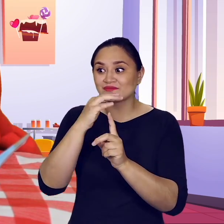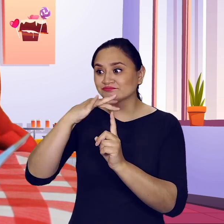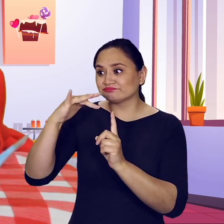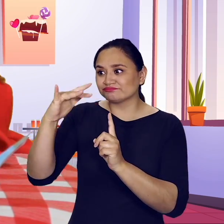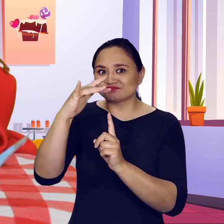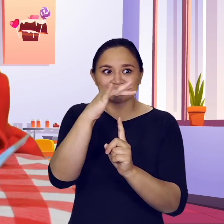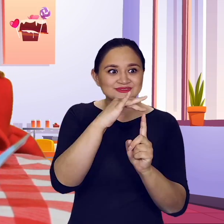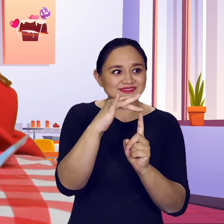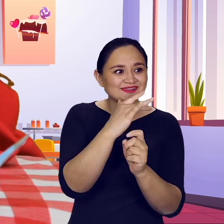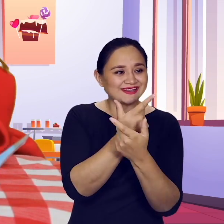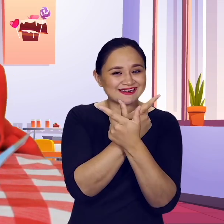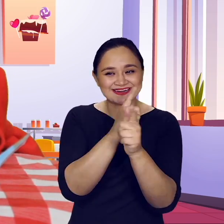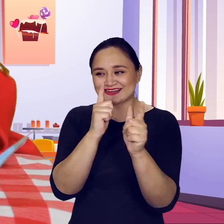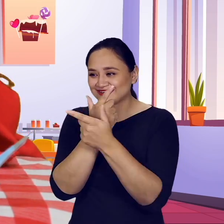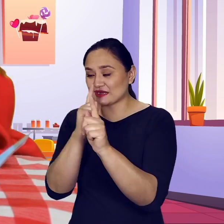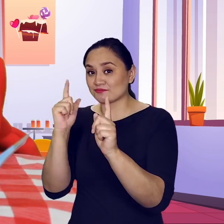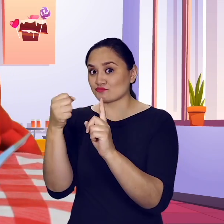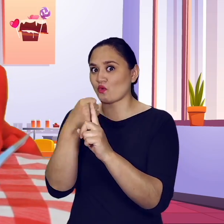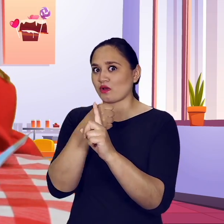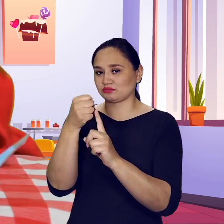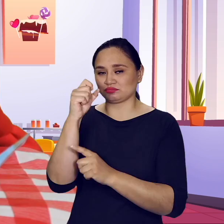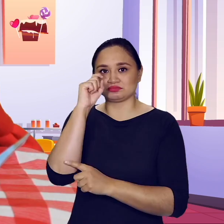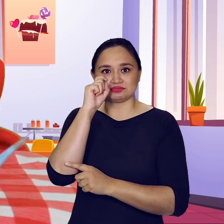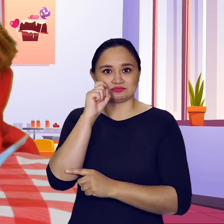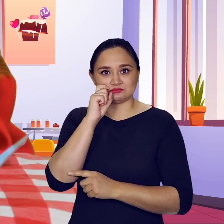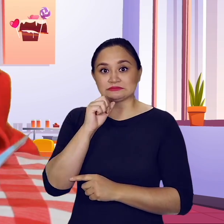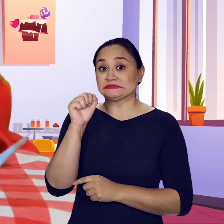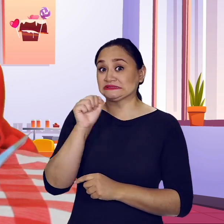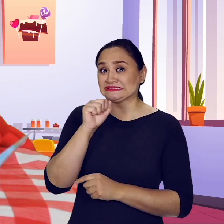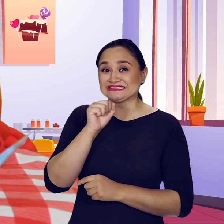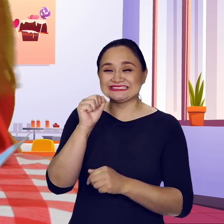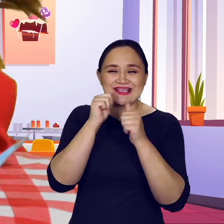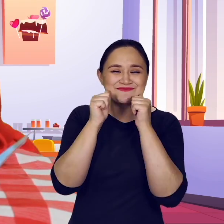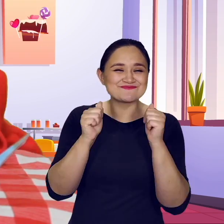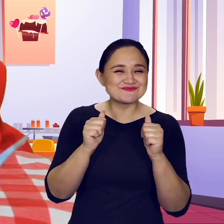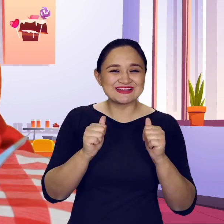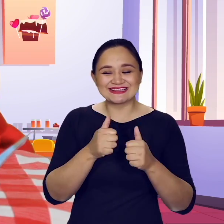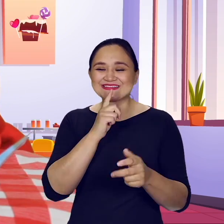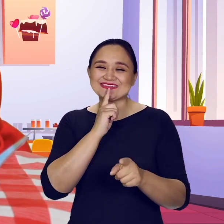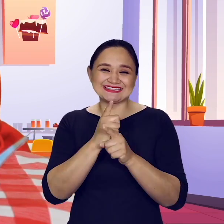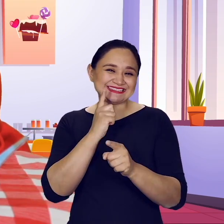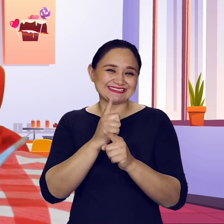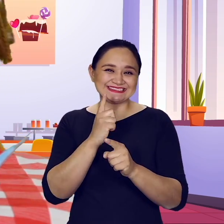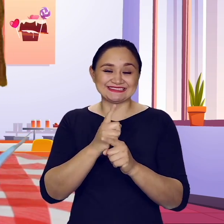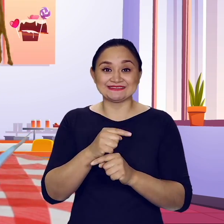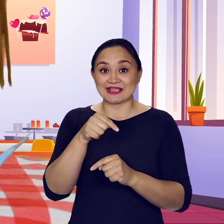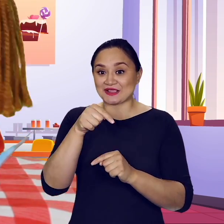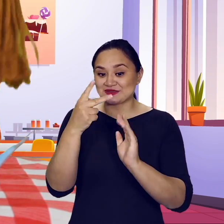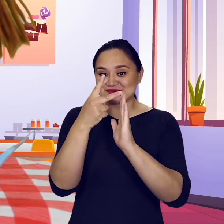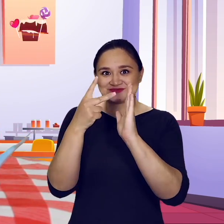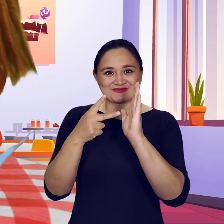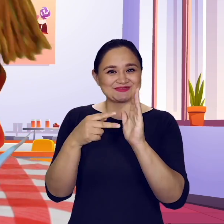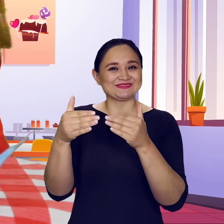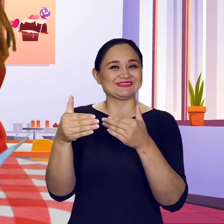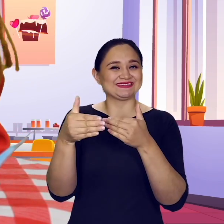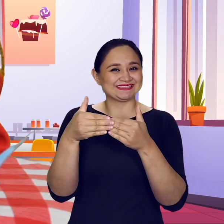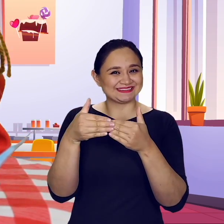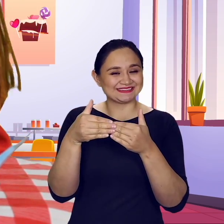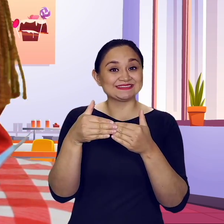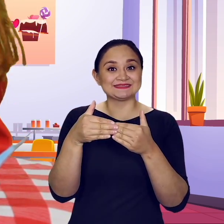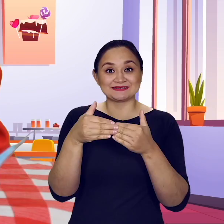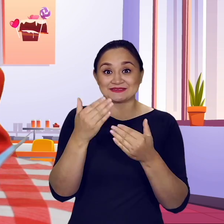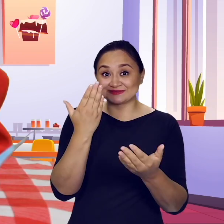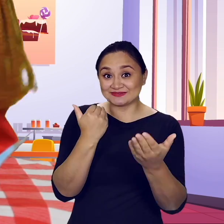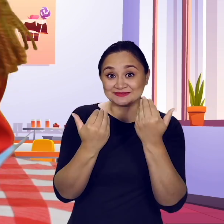nuestro entorno esté libre de violencia sexual. ¡Así es, abuelita Maruja! Eso es todo por